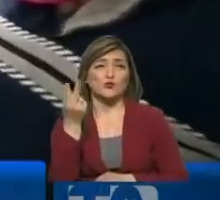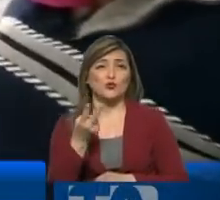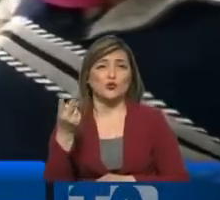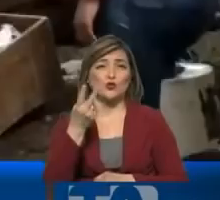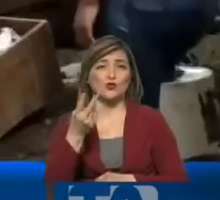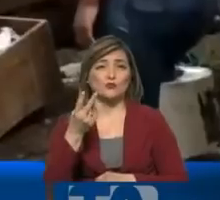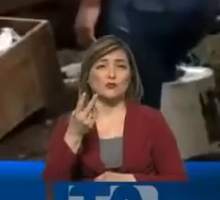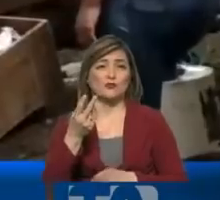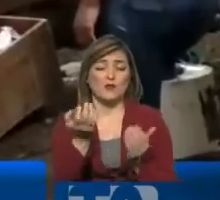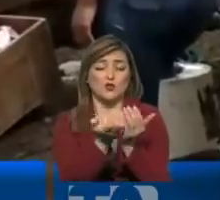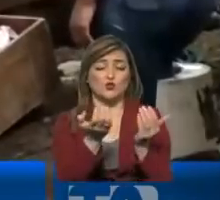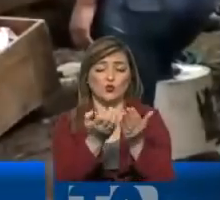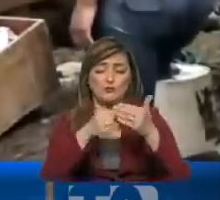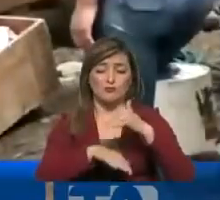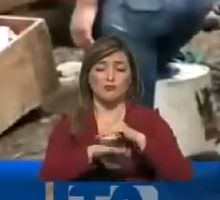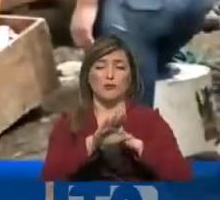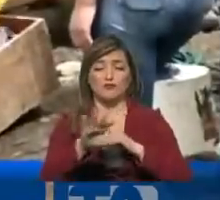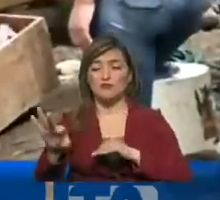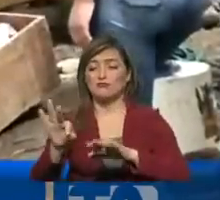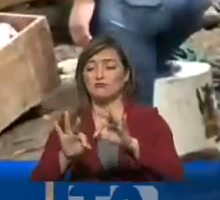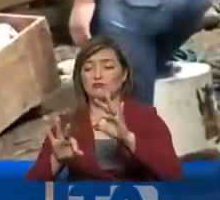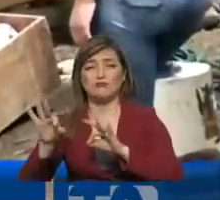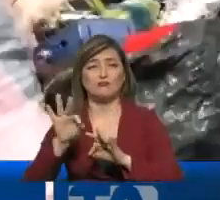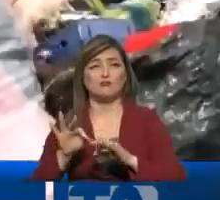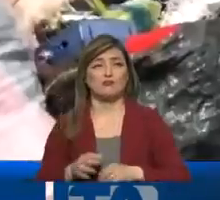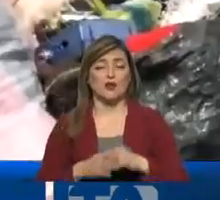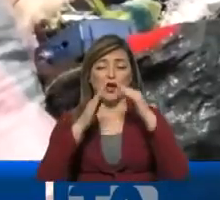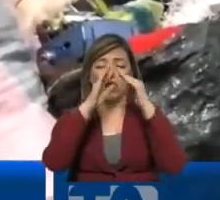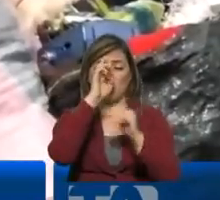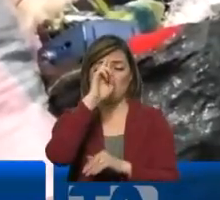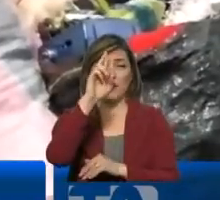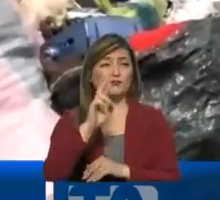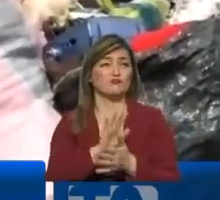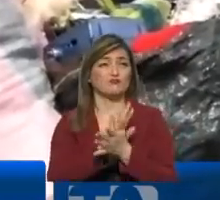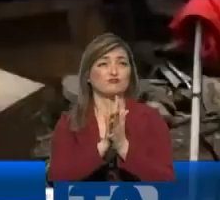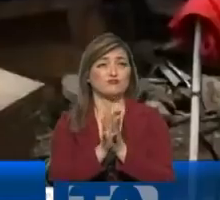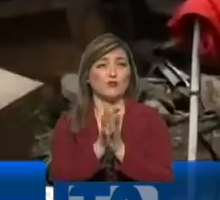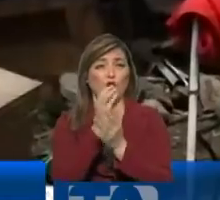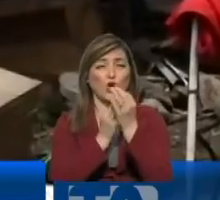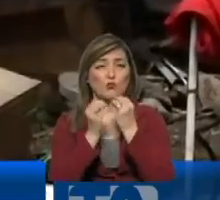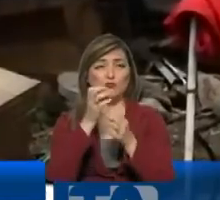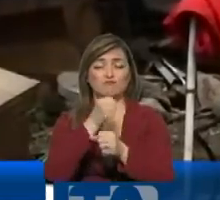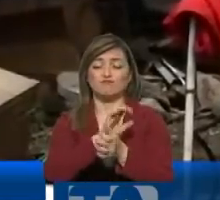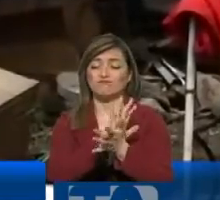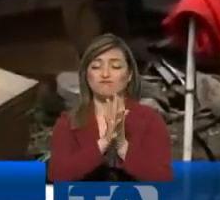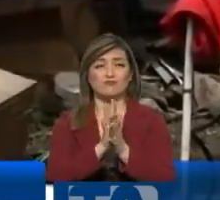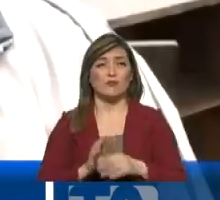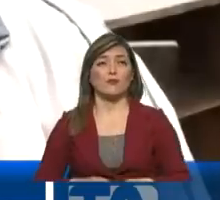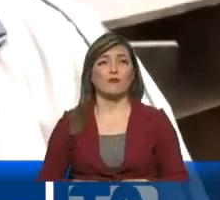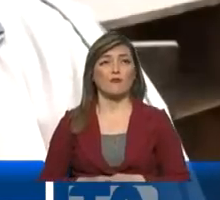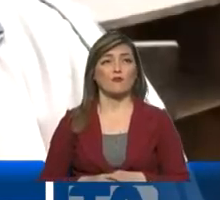refugiarse en medio de los desechos que logran reciclar, sin oportunidad a un techo digno, mucho menos a una alimentación segura ni